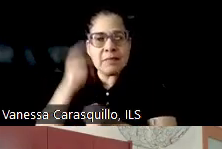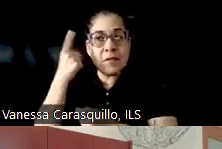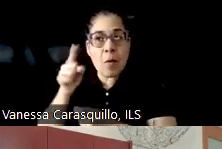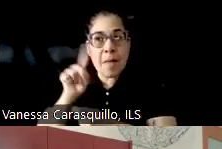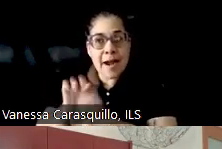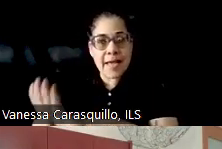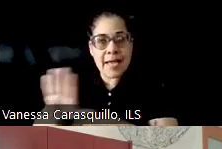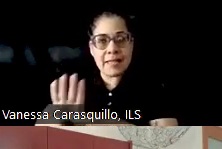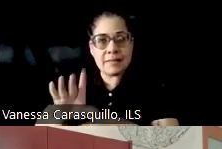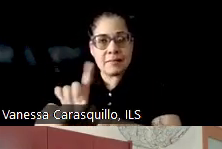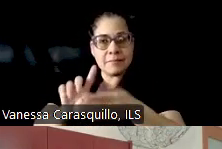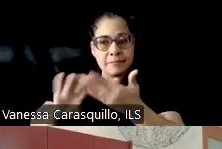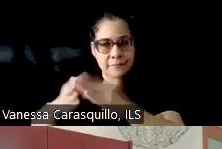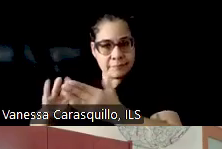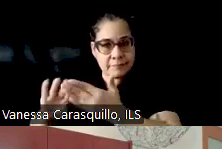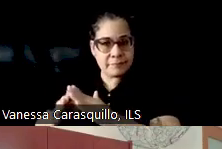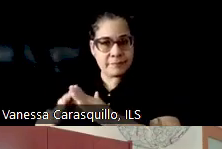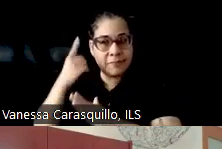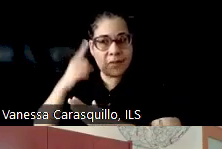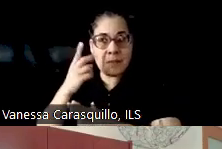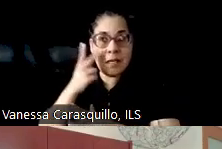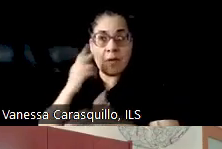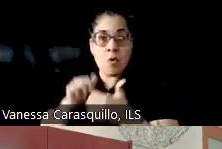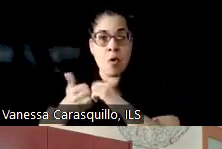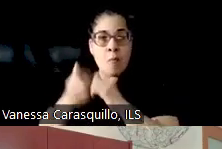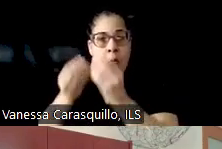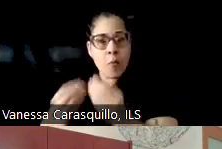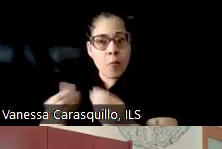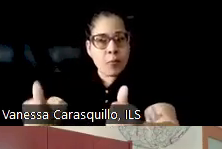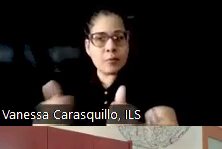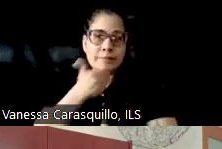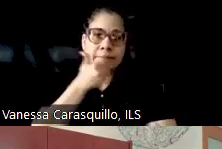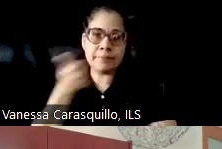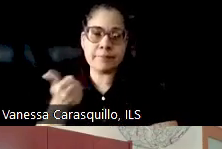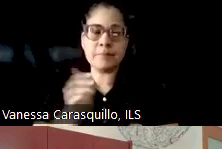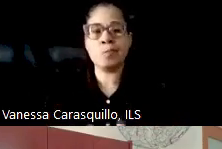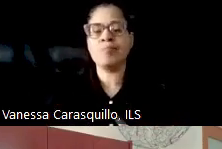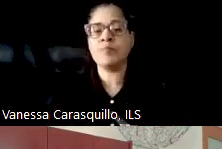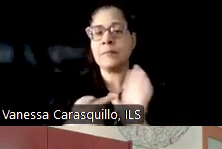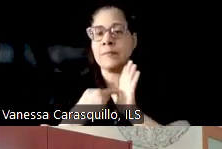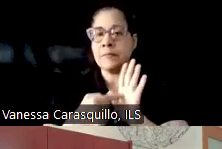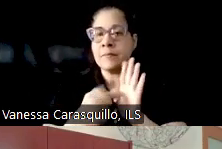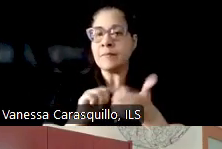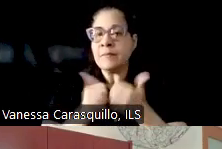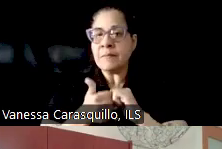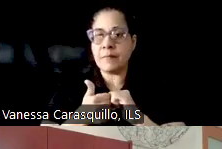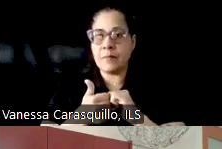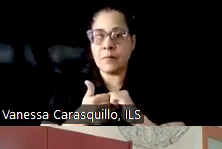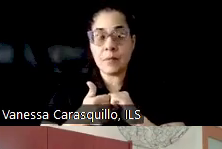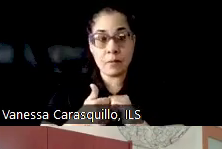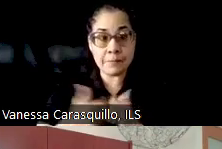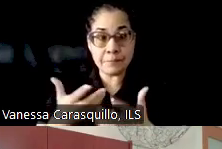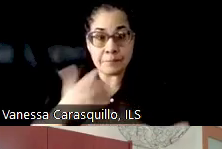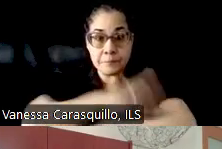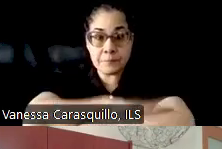podemos lograr una mejor resolución de esto. Se manifiesta a través de conducta agresiva física hacia